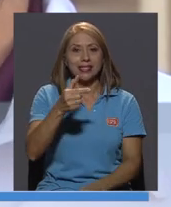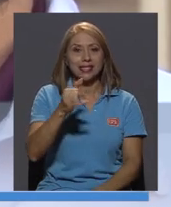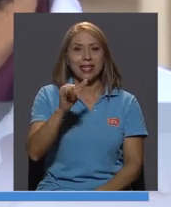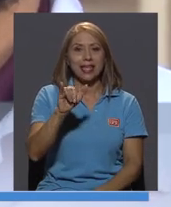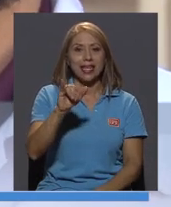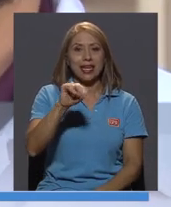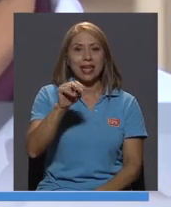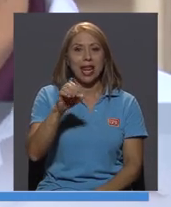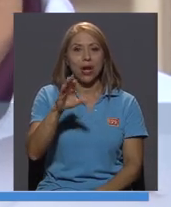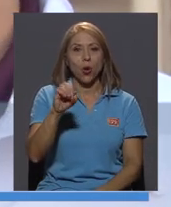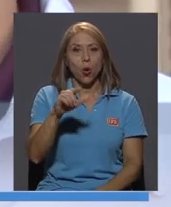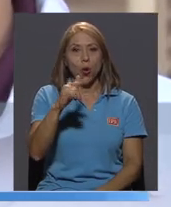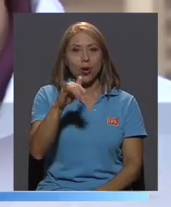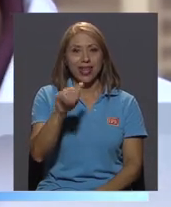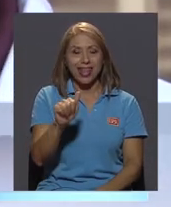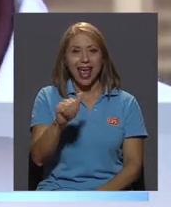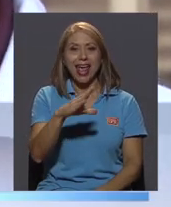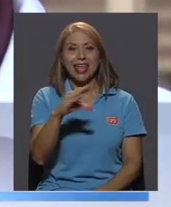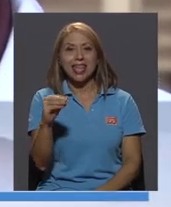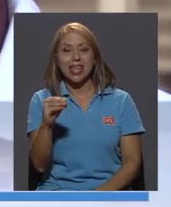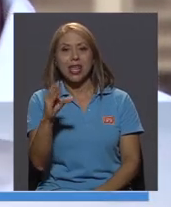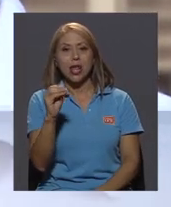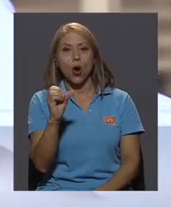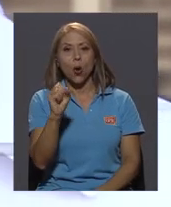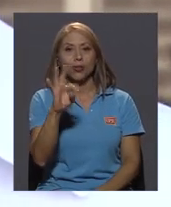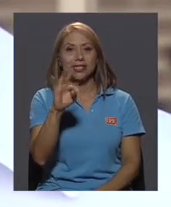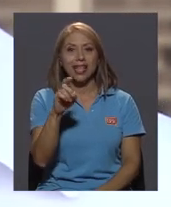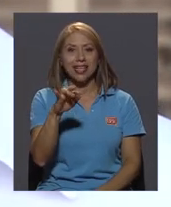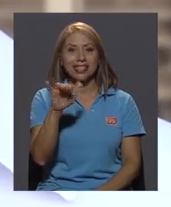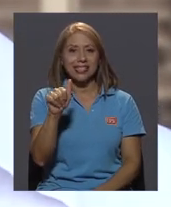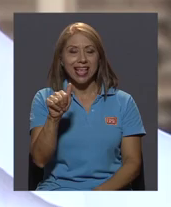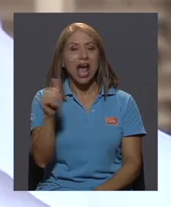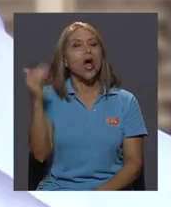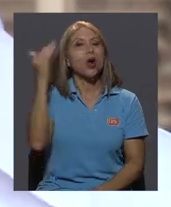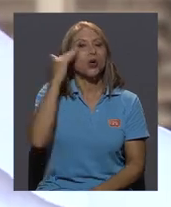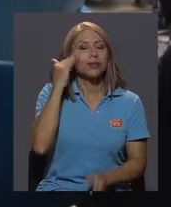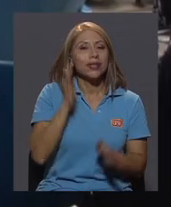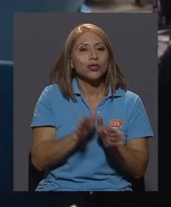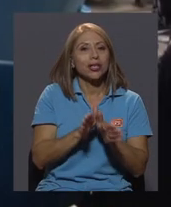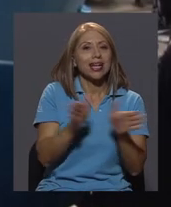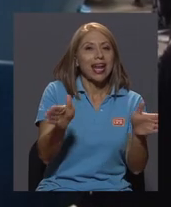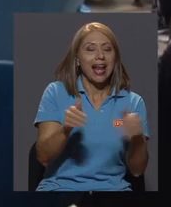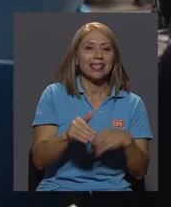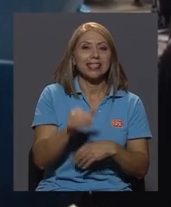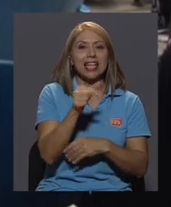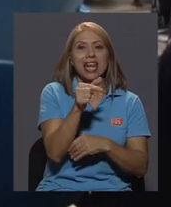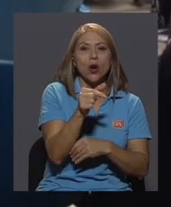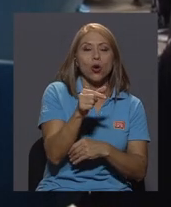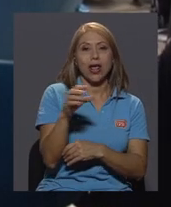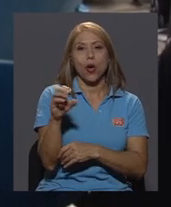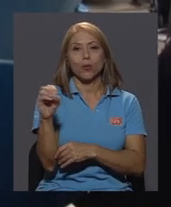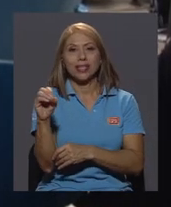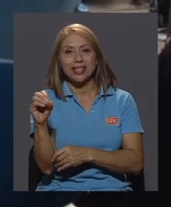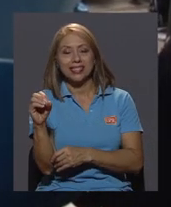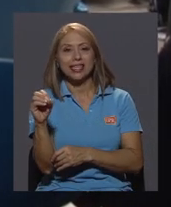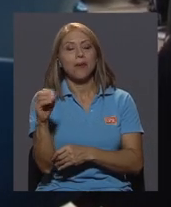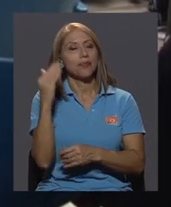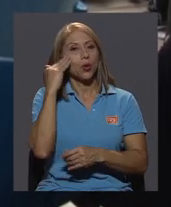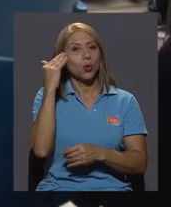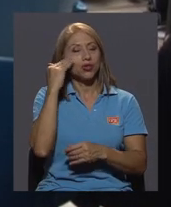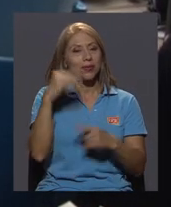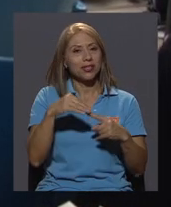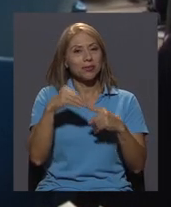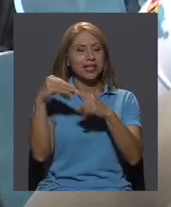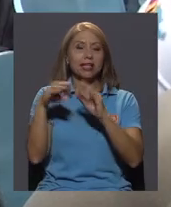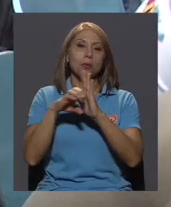obstetricia, conocimientos generales, ginecología, obstetricia, conocimientos especializados